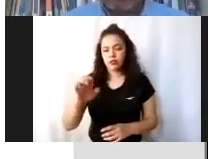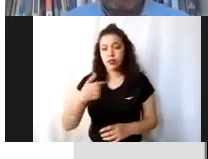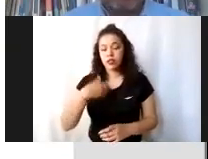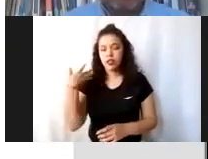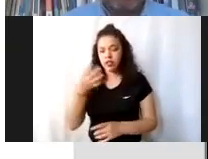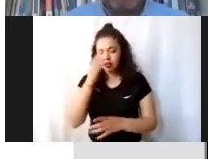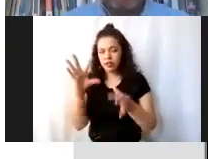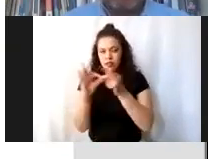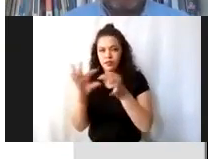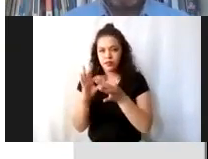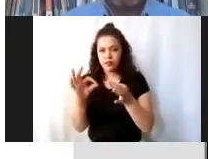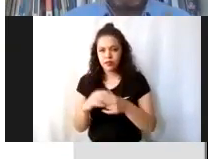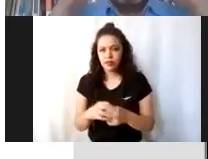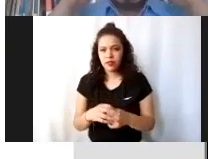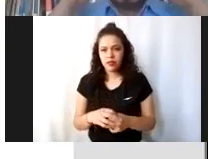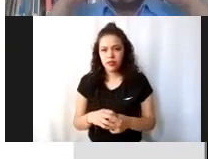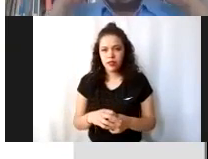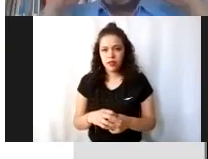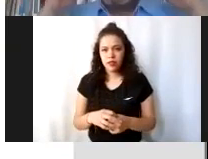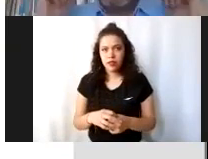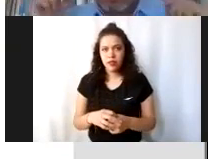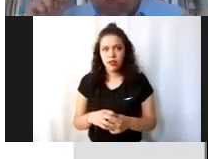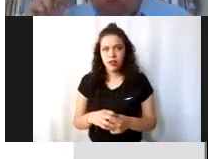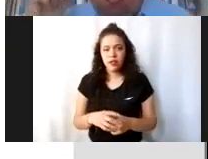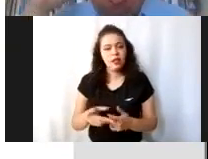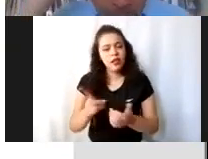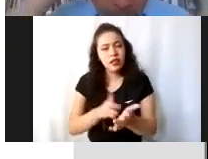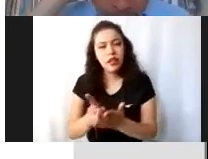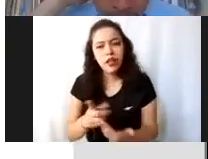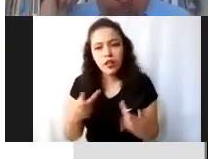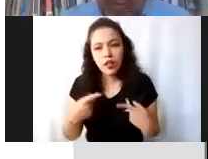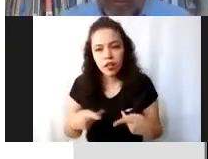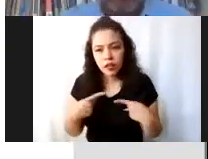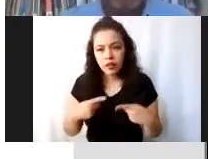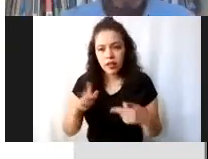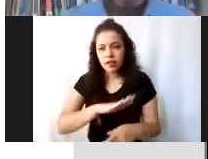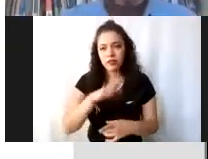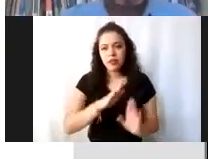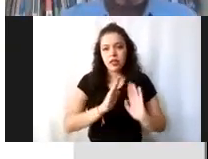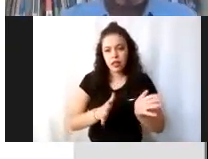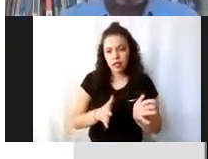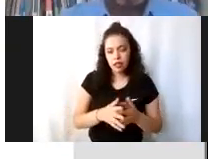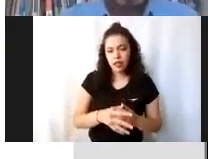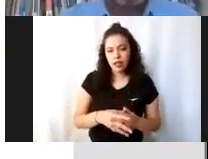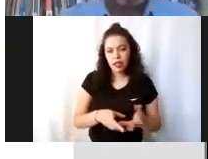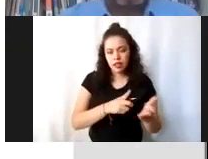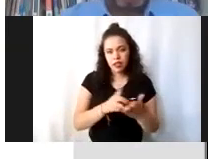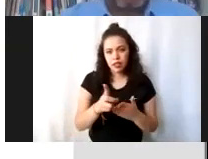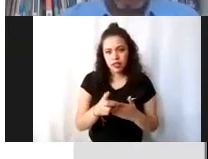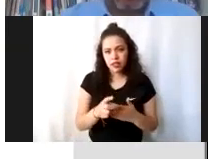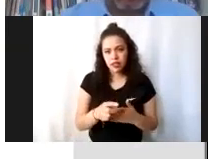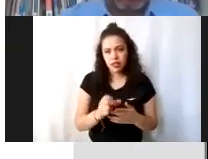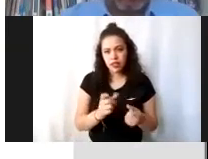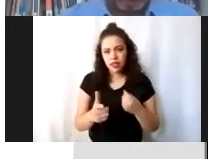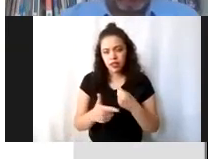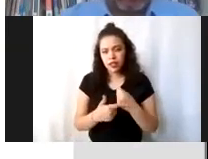tanto de lo que decías del bebé si tenía derecho a, como la persona que ya falleció. B, aquí tenemos un truco también en la